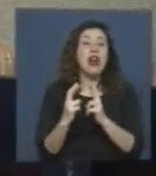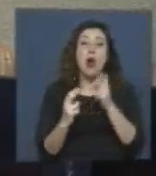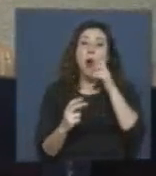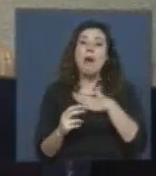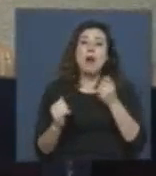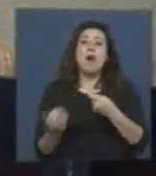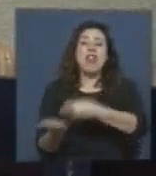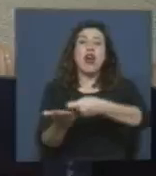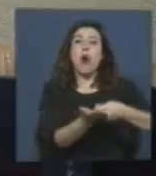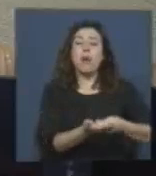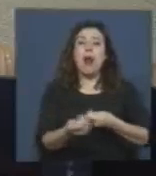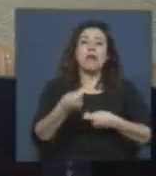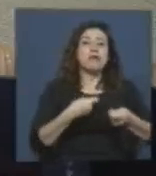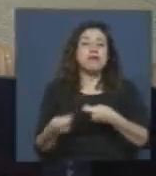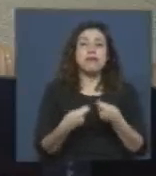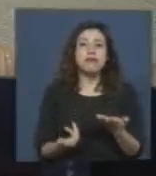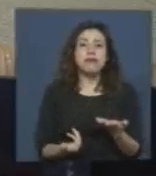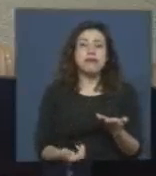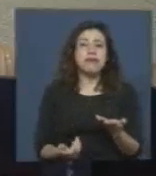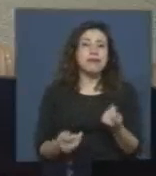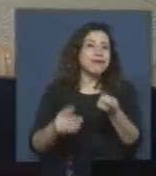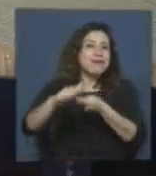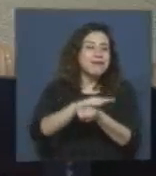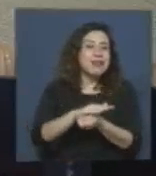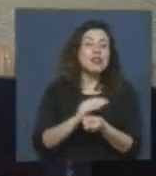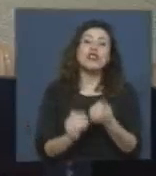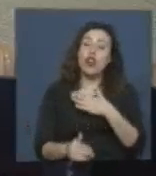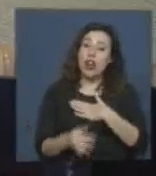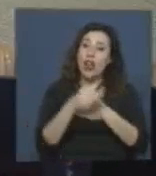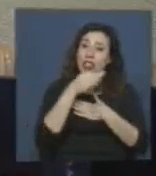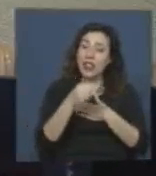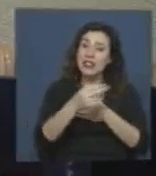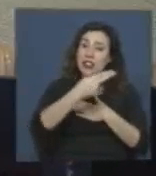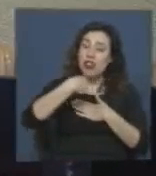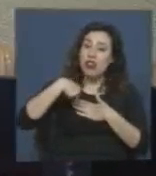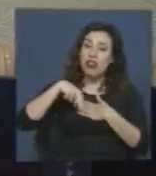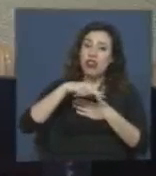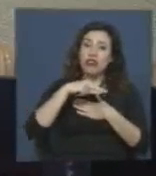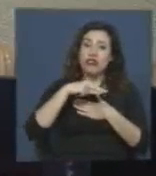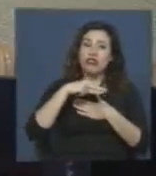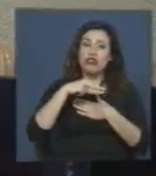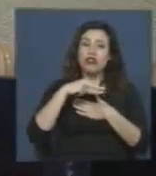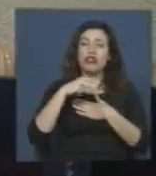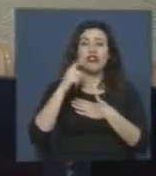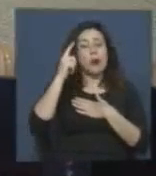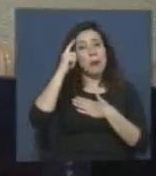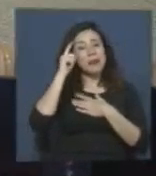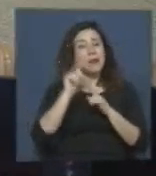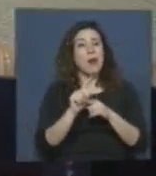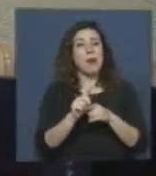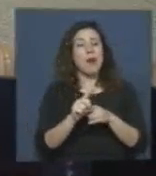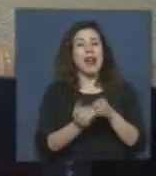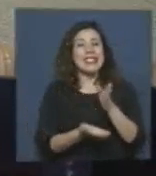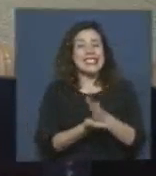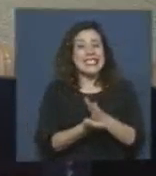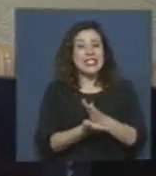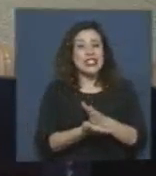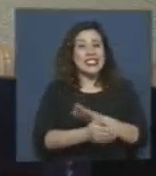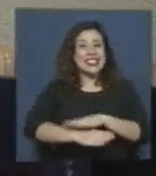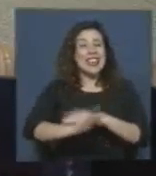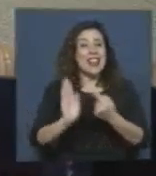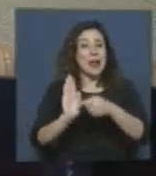Al respecto, quisiera decir que si lo vemos desde una perspectiva de centro izquierda, este